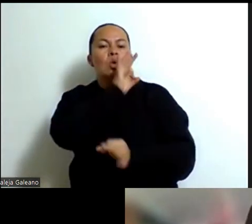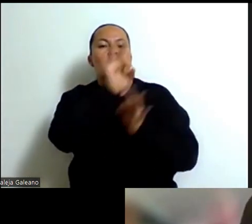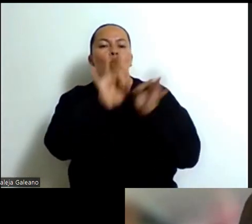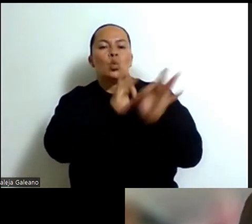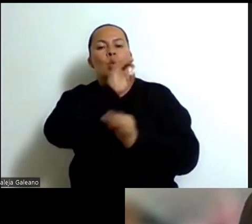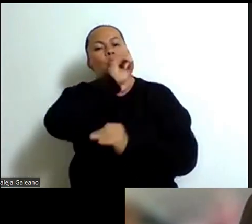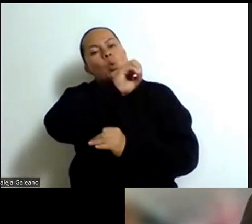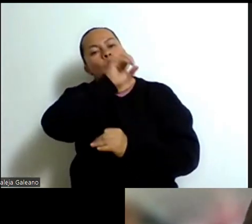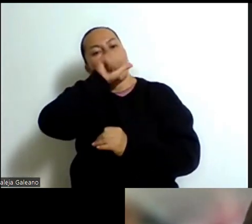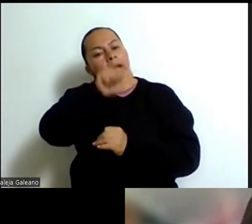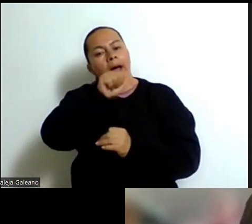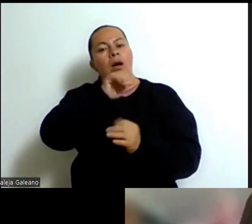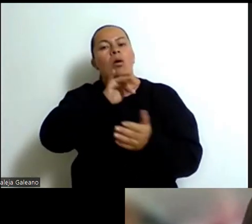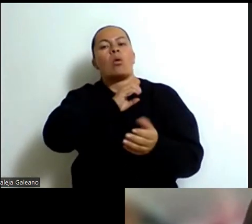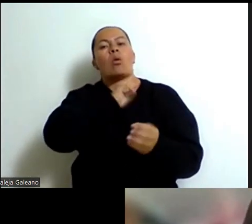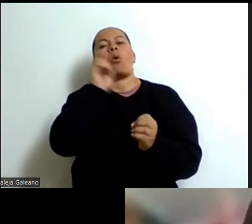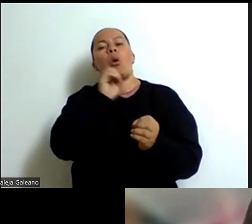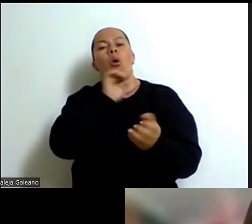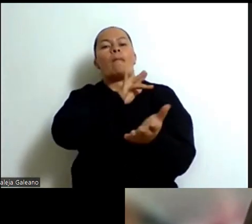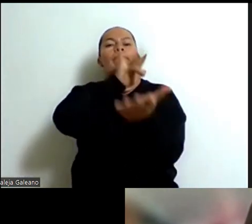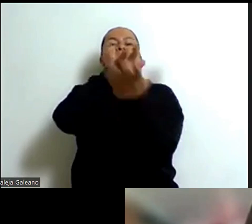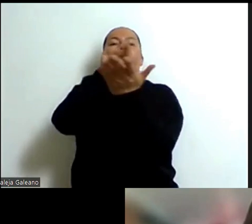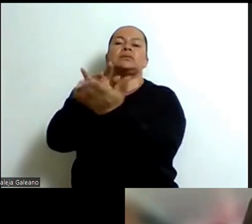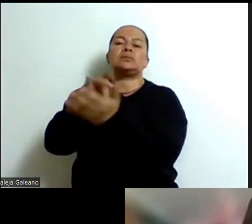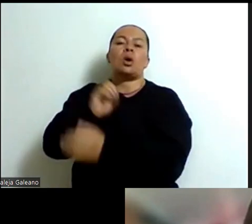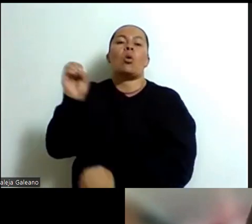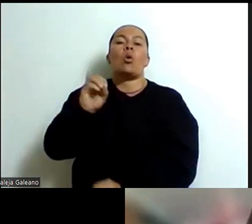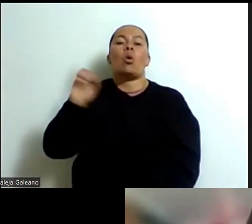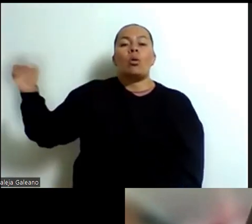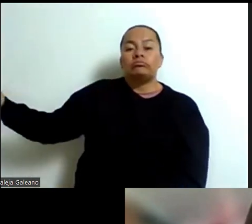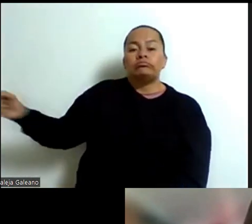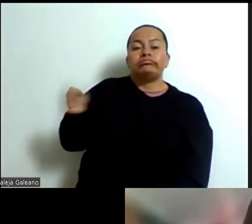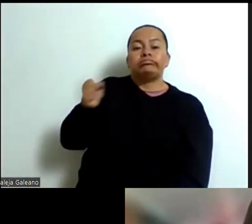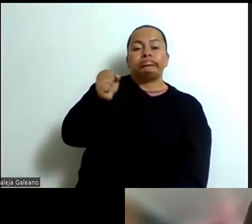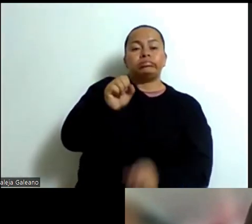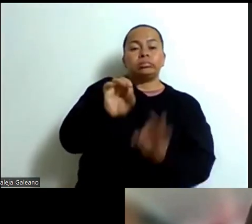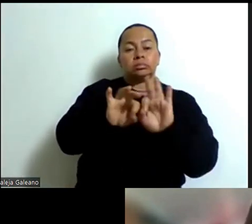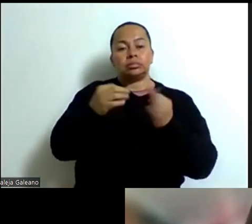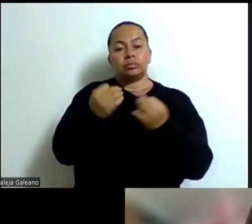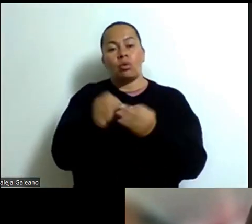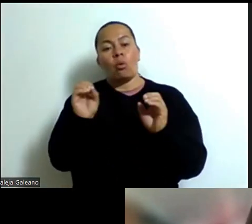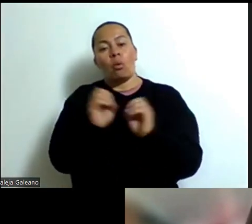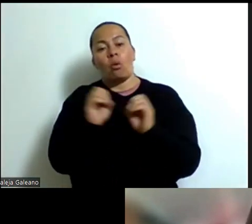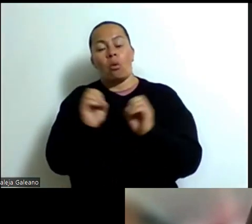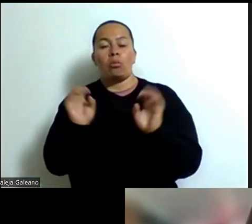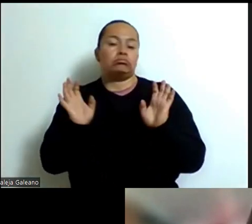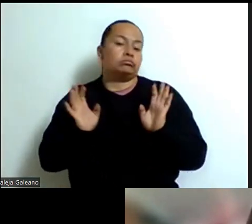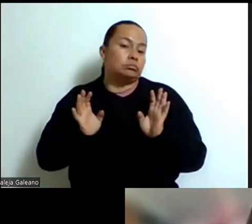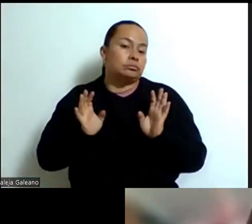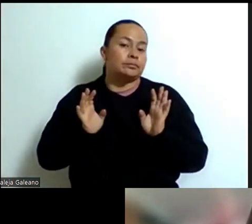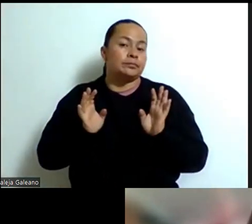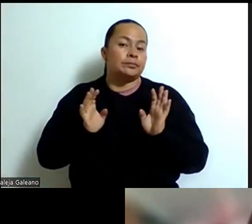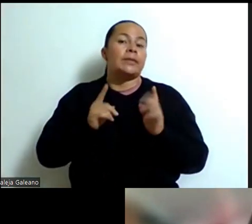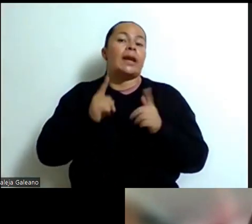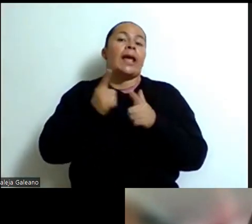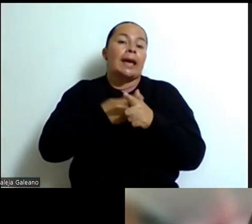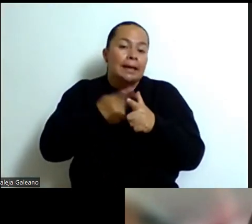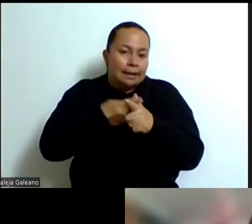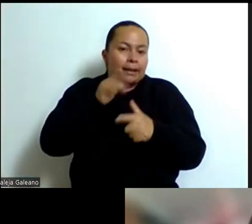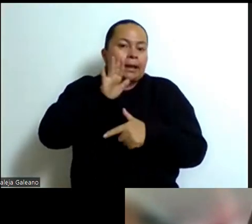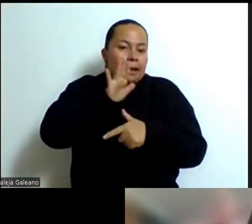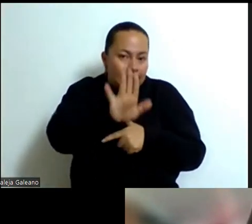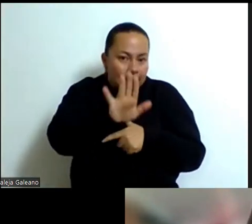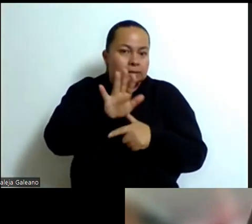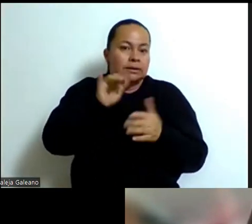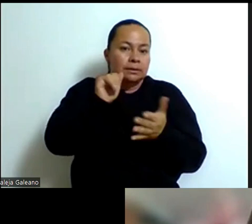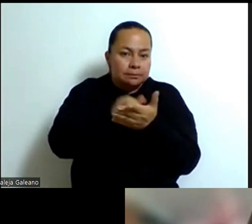asistir sí sea una persona externa a la familia entonces Esas fueron como las